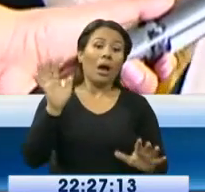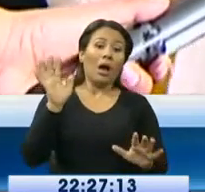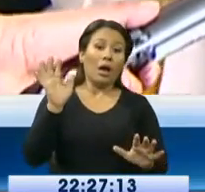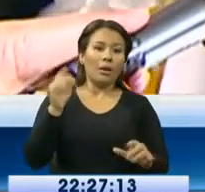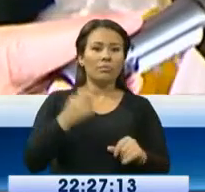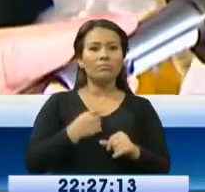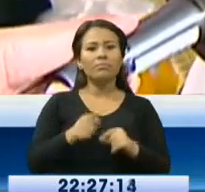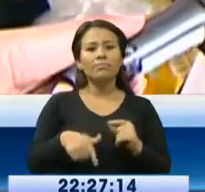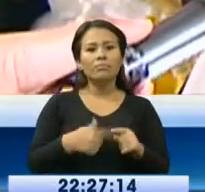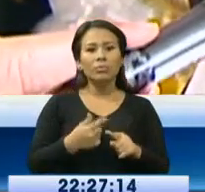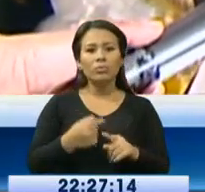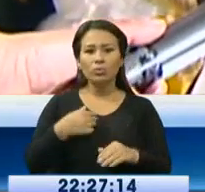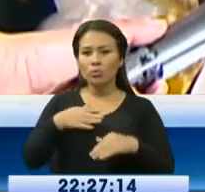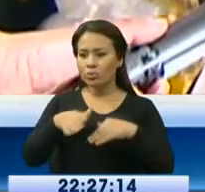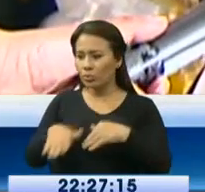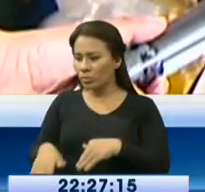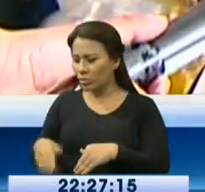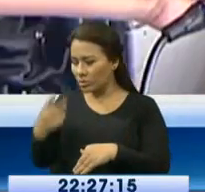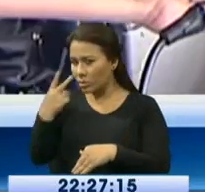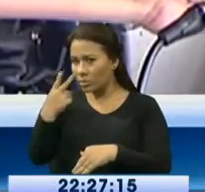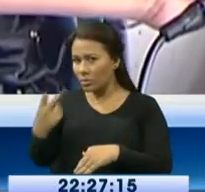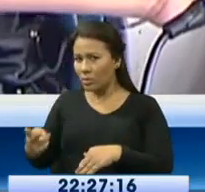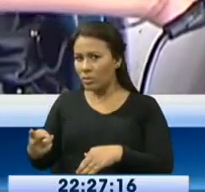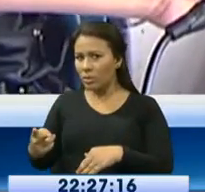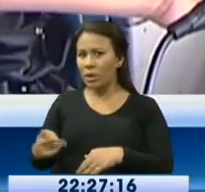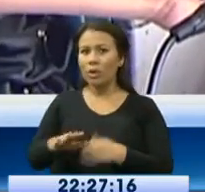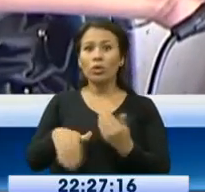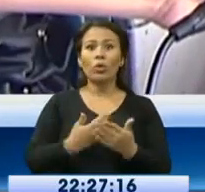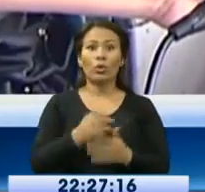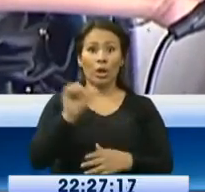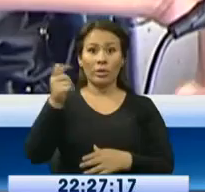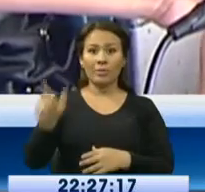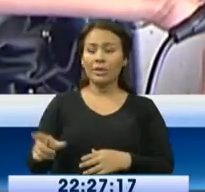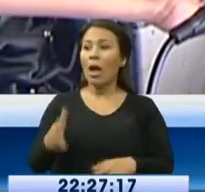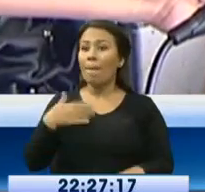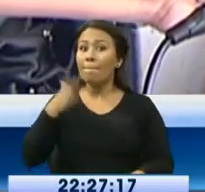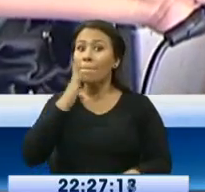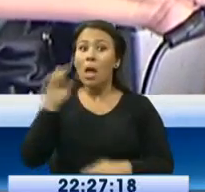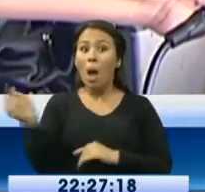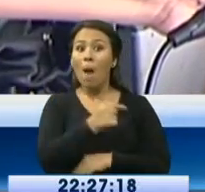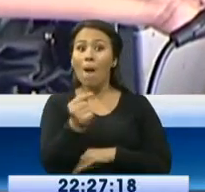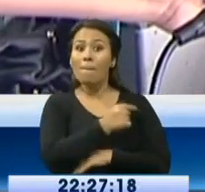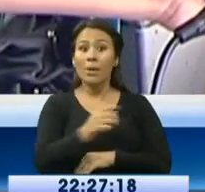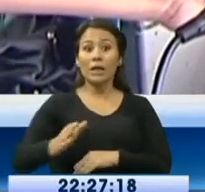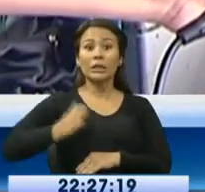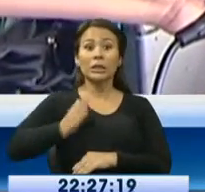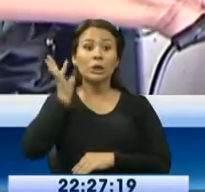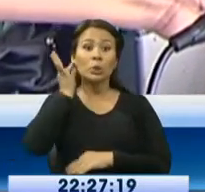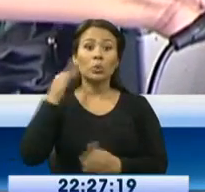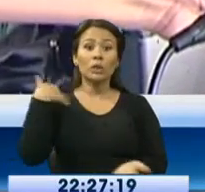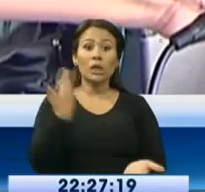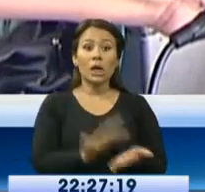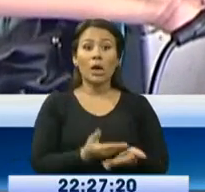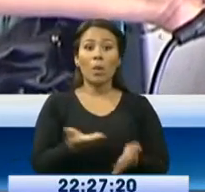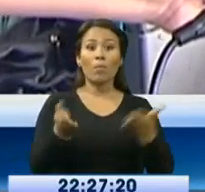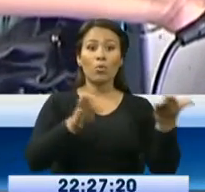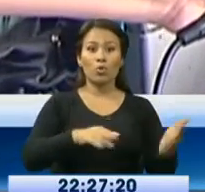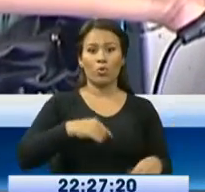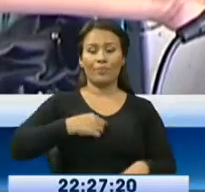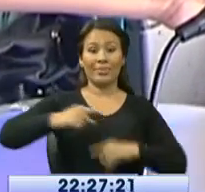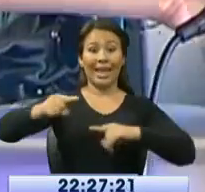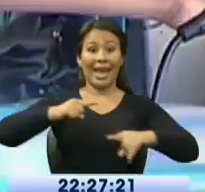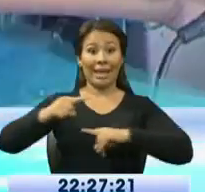Entonces yo me acerqué y le vi que... Cuando me dice, mija, se cayó la señora, se mató. Se mató y el jefe se levantó y